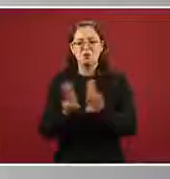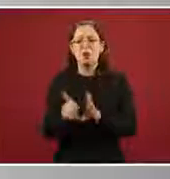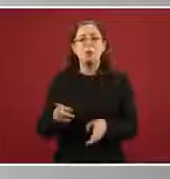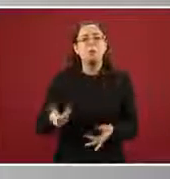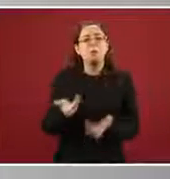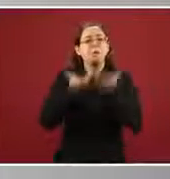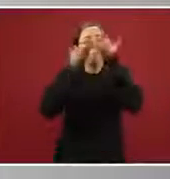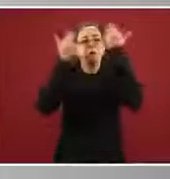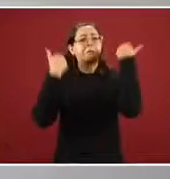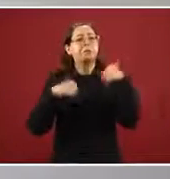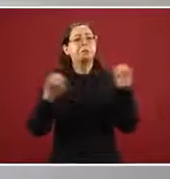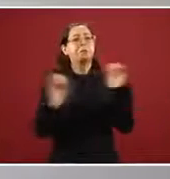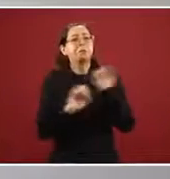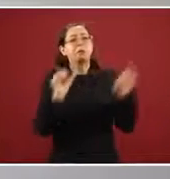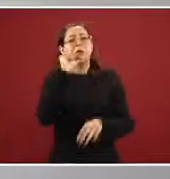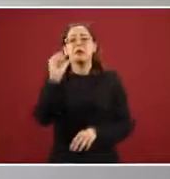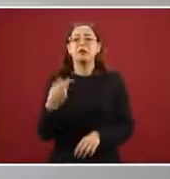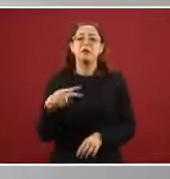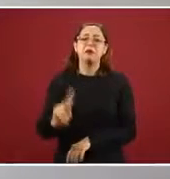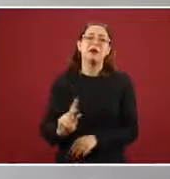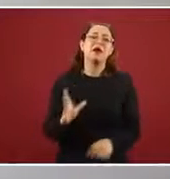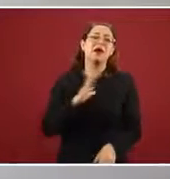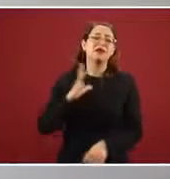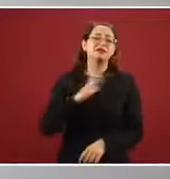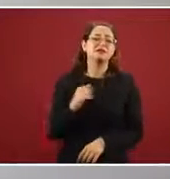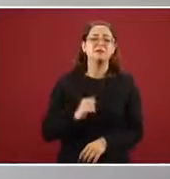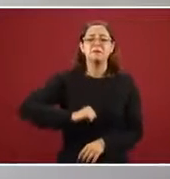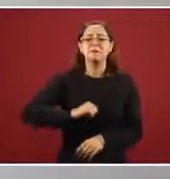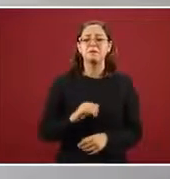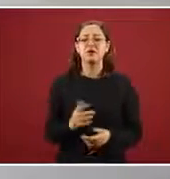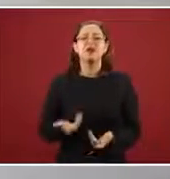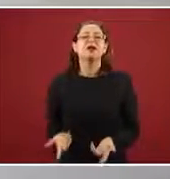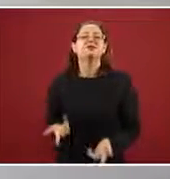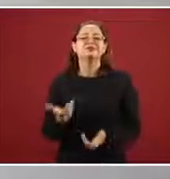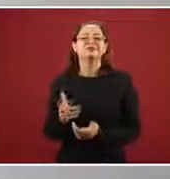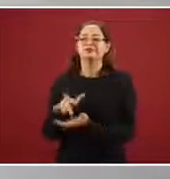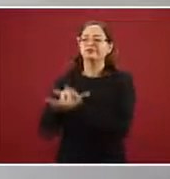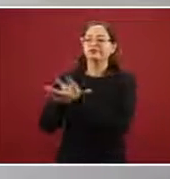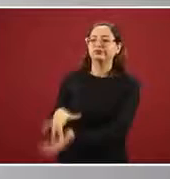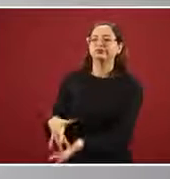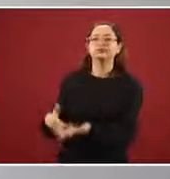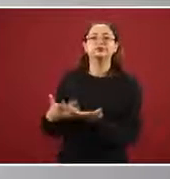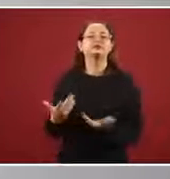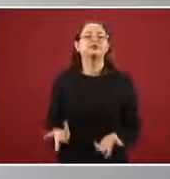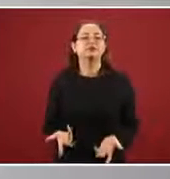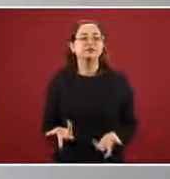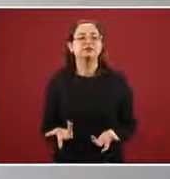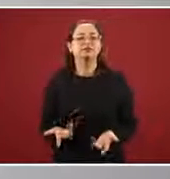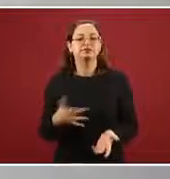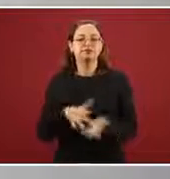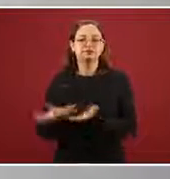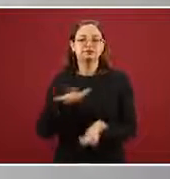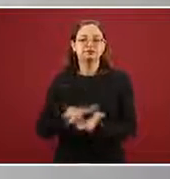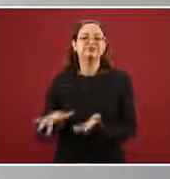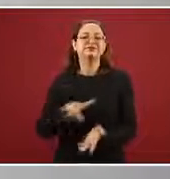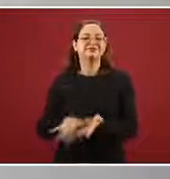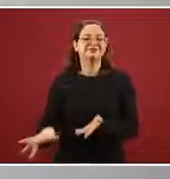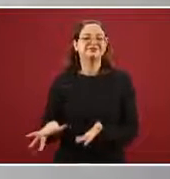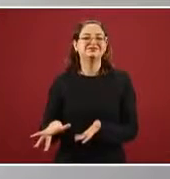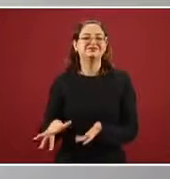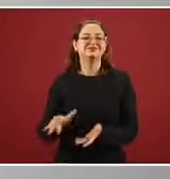tenían agarraderas, influencias, y como ellos apoyaron en la privatización, pues le tocó